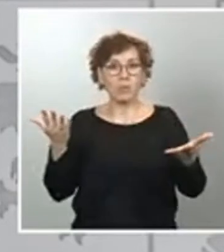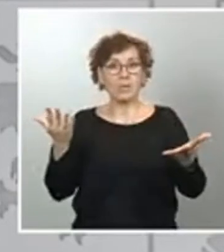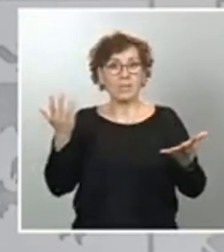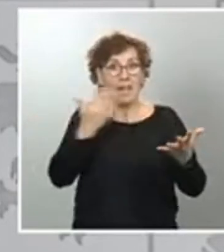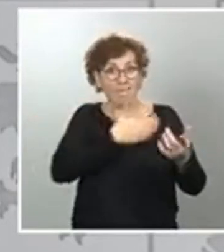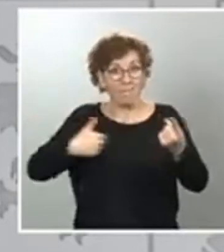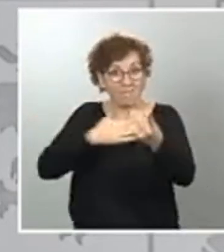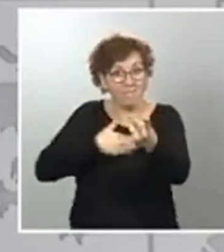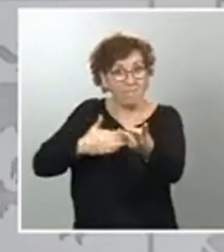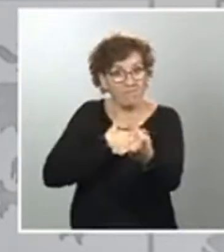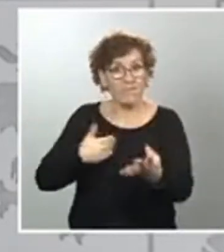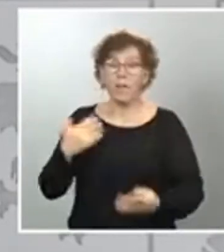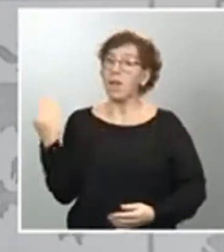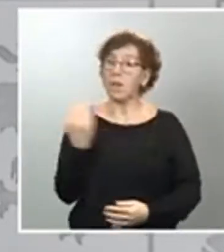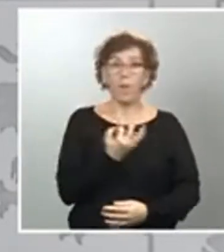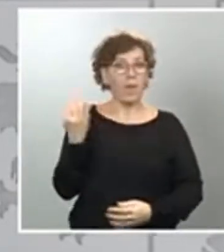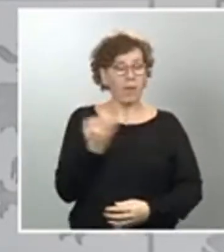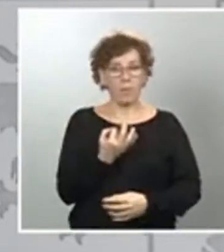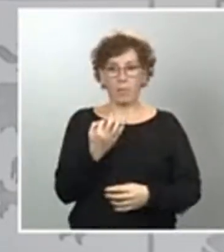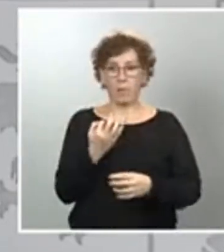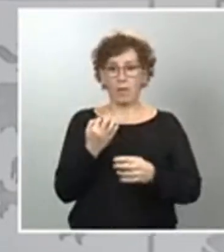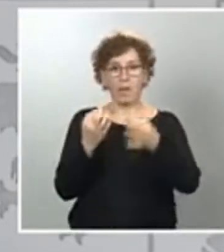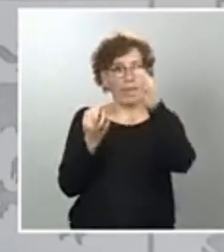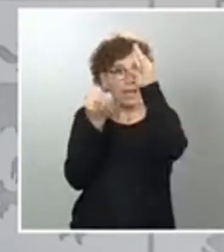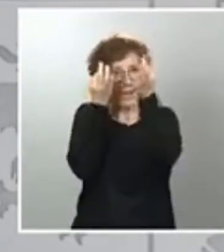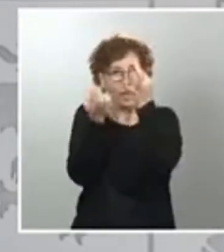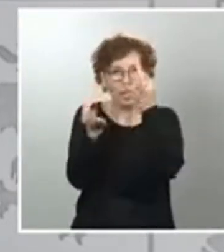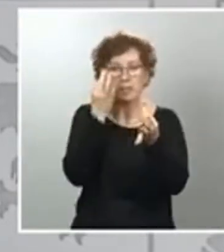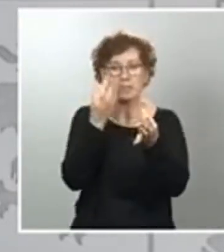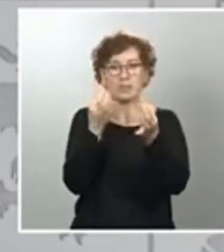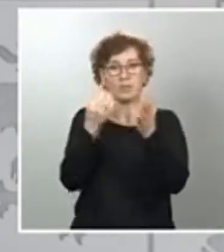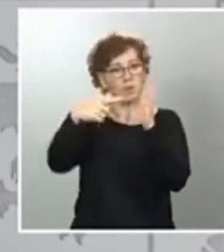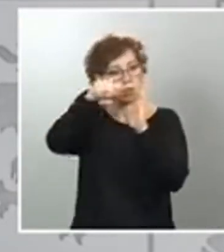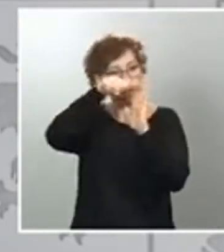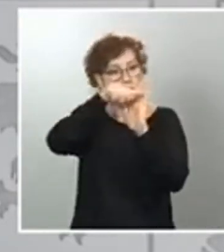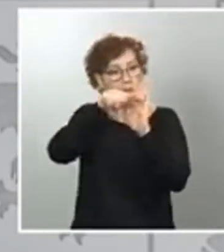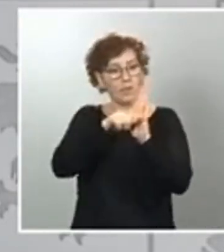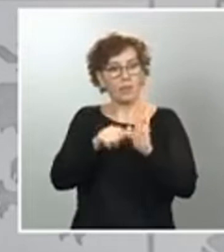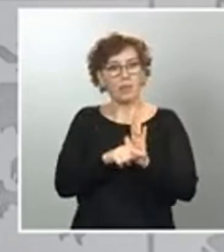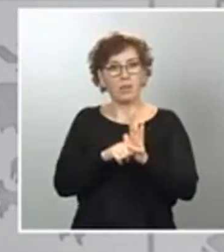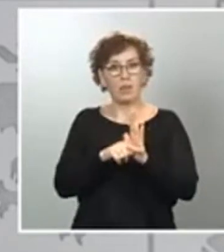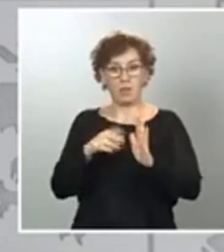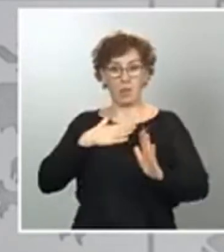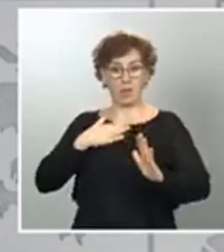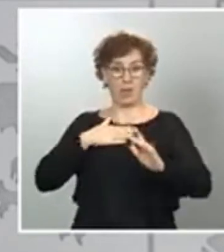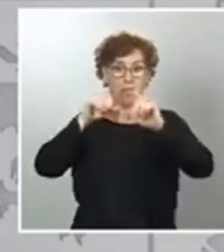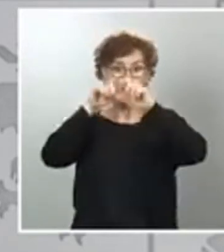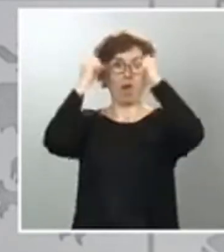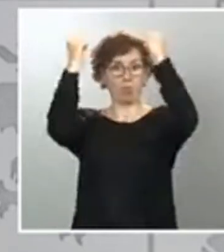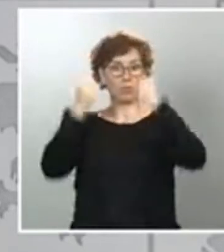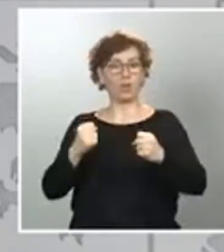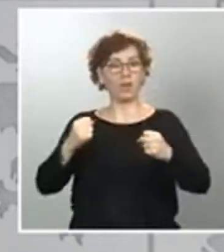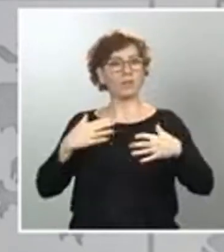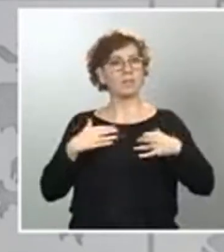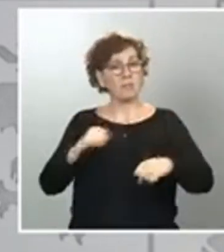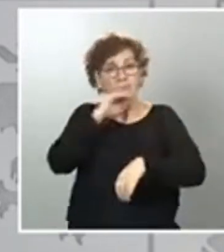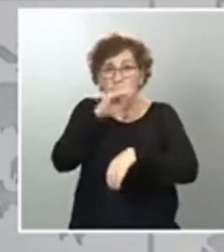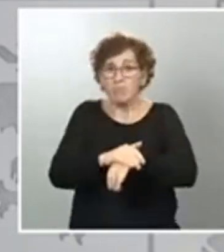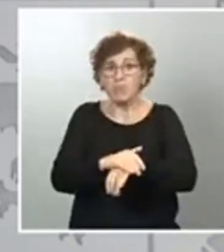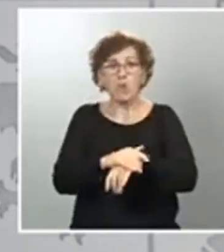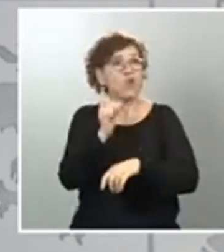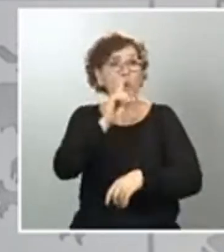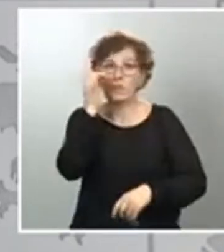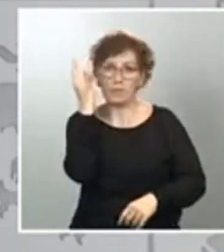con los requisitos, los criterios que estamos marcando desde la autoridad sanitaria. No lo hacemos por capricho. Lo